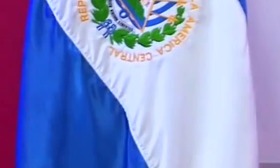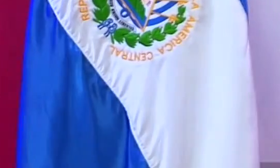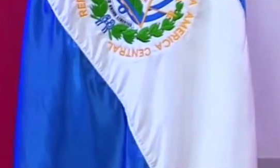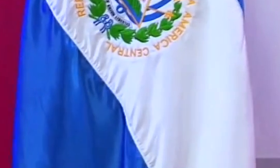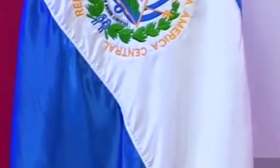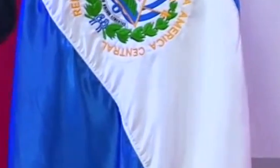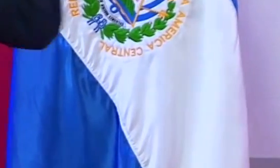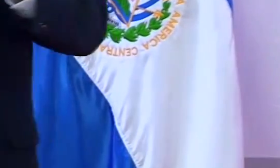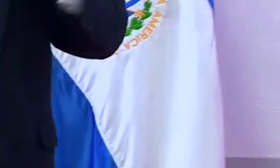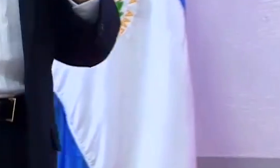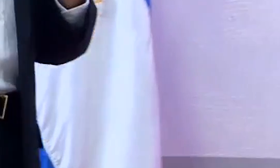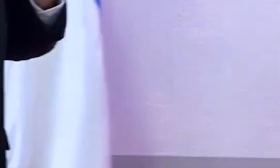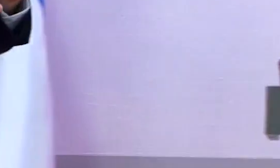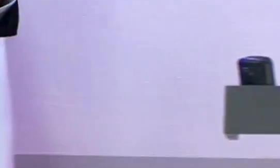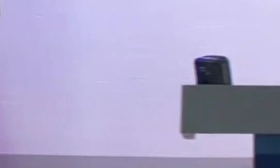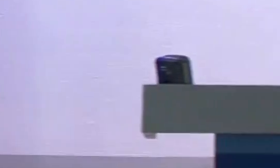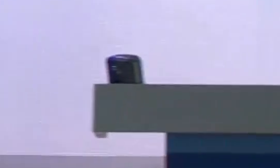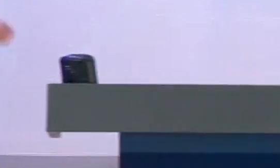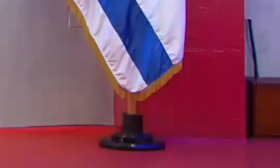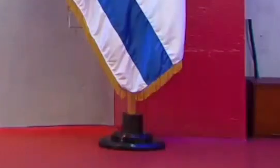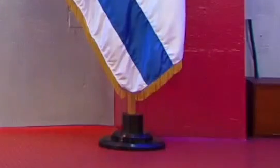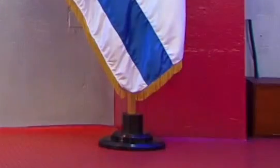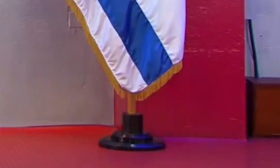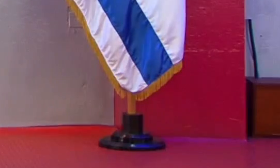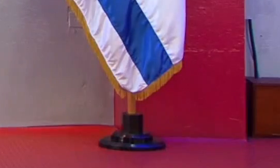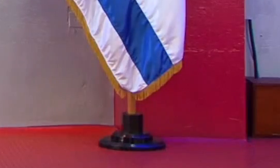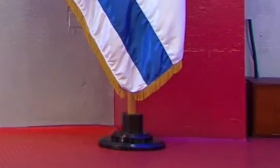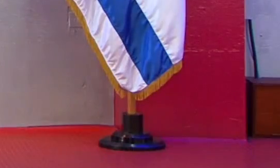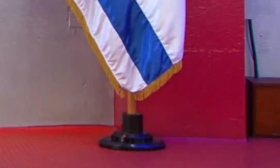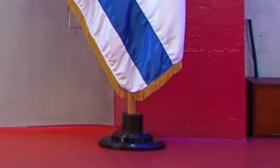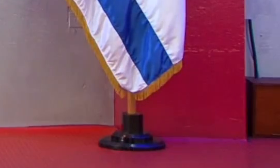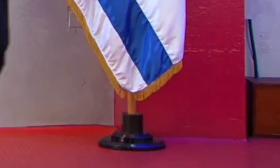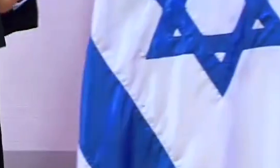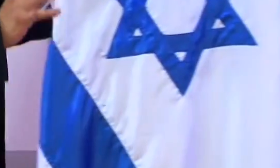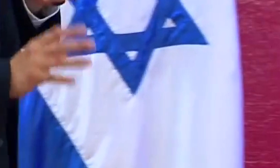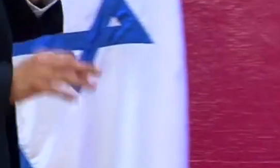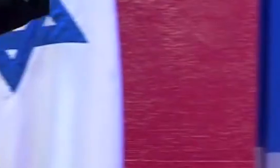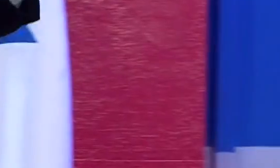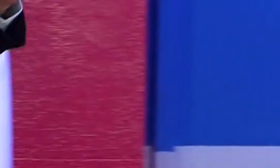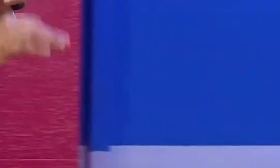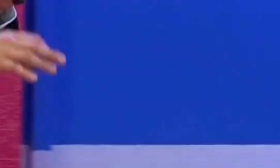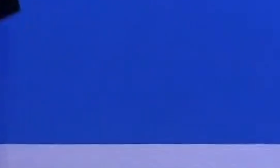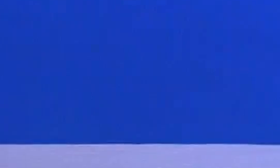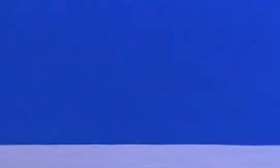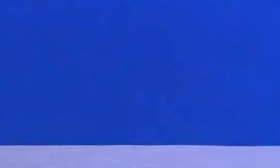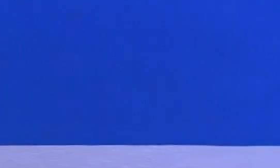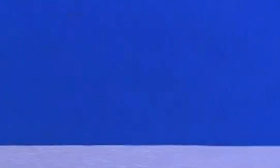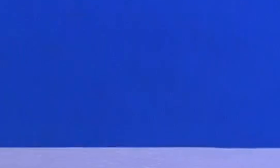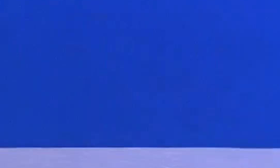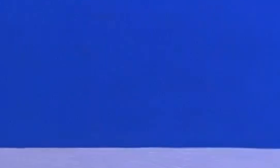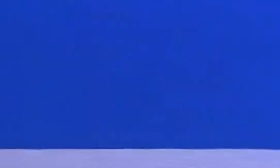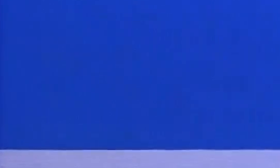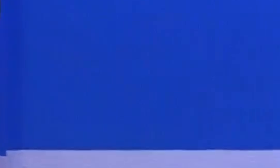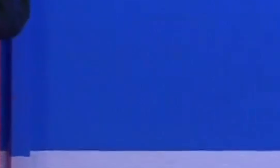a estar hablando de un personaje muy conocido llamado como goliat de gato como se llama el goliat llegar